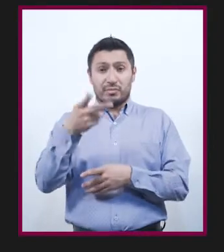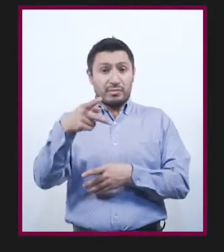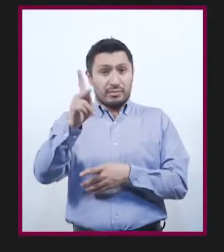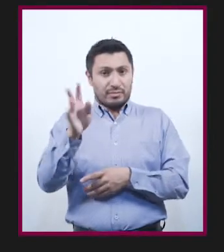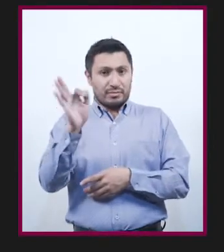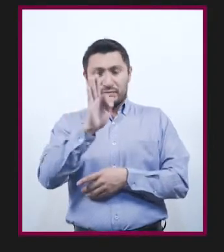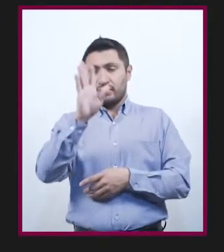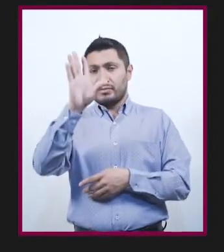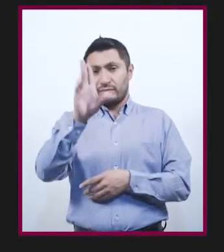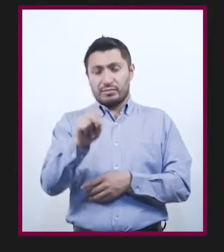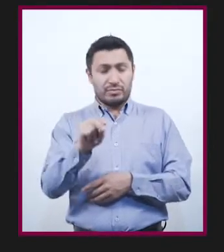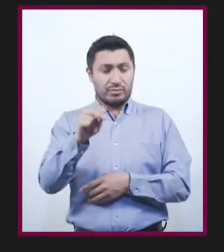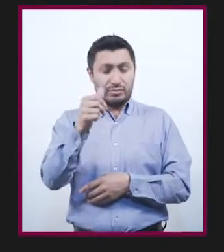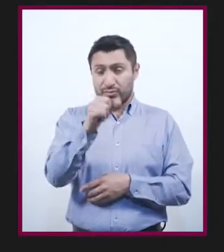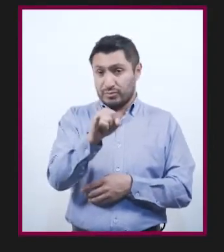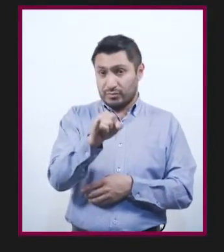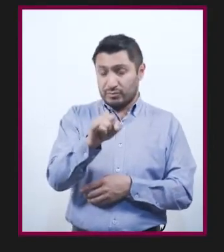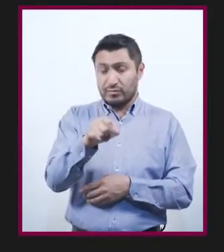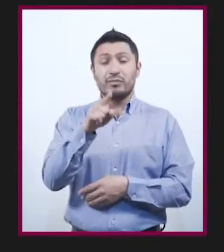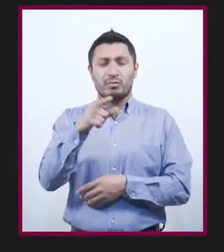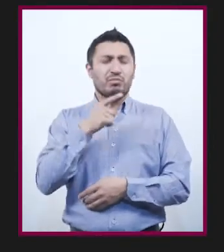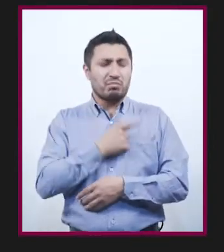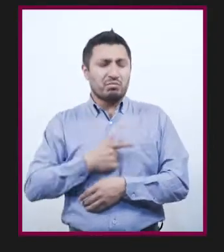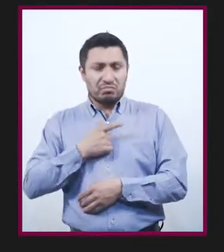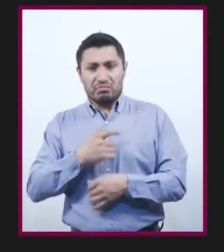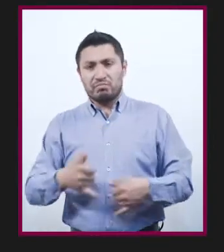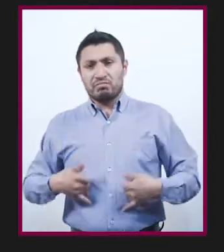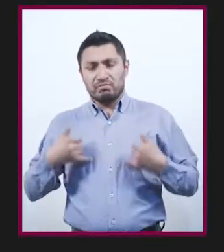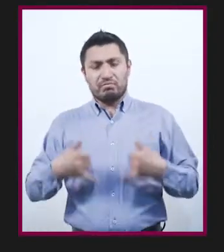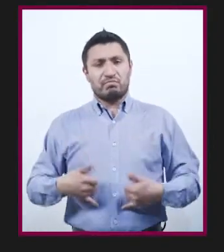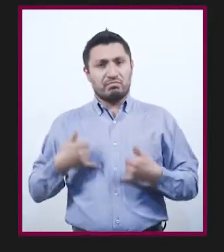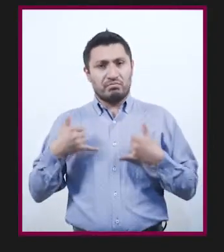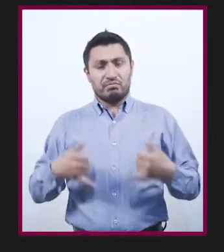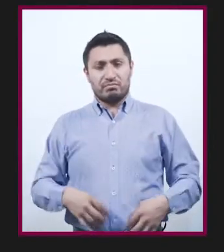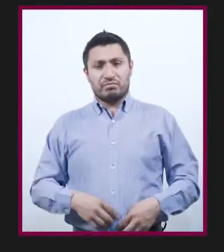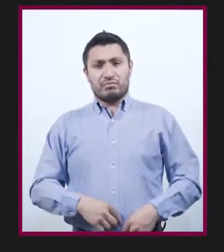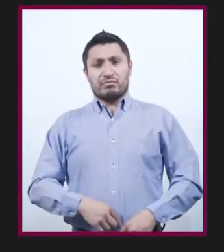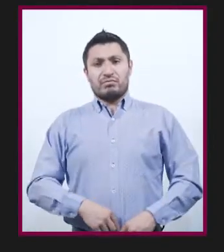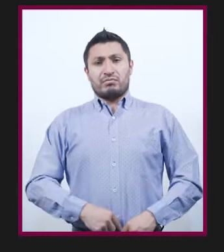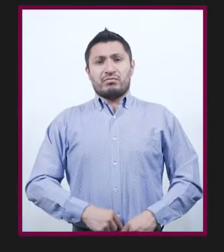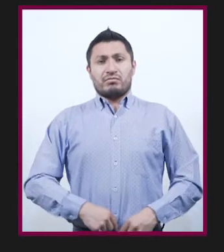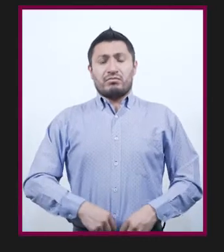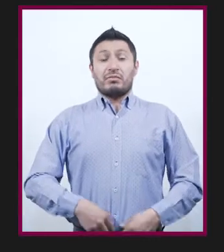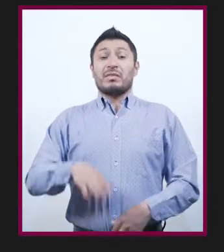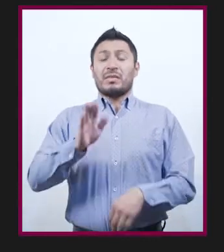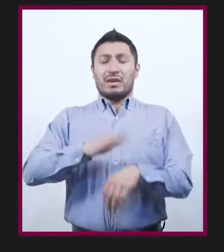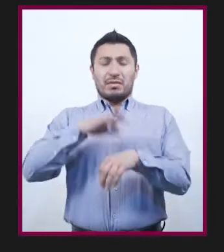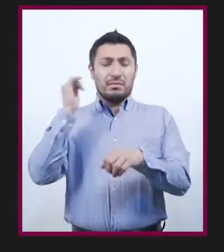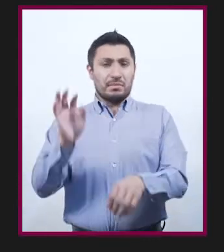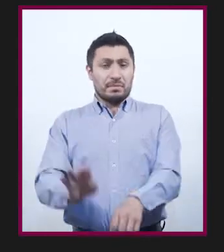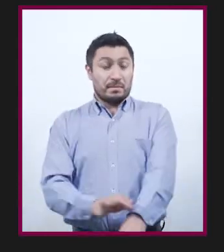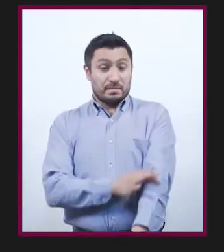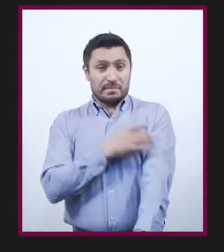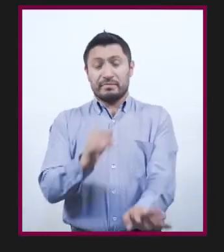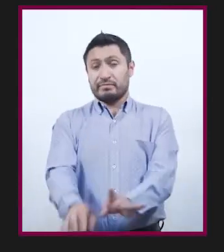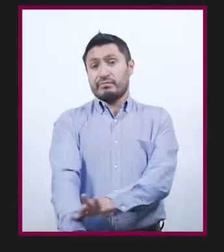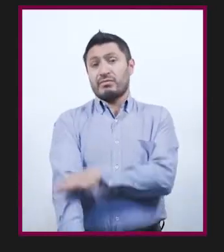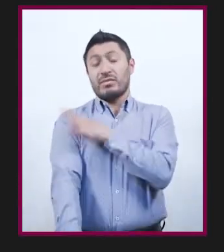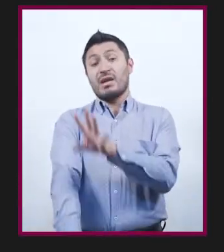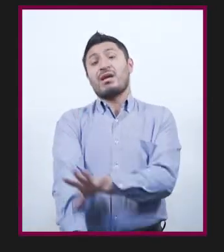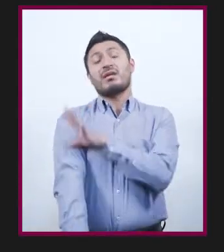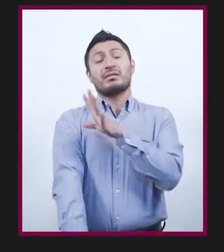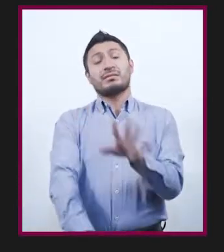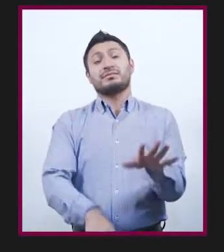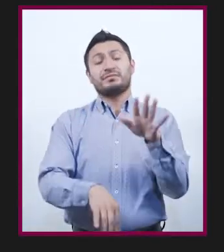como disfrutar tu juventud, pero con límite, pero pues ahorita siento que con la pandemia no puedes hacerlo mucho como